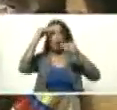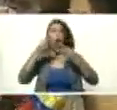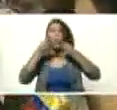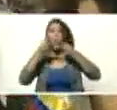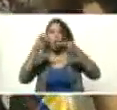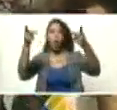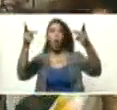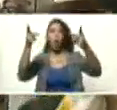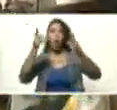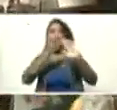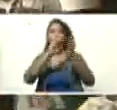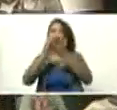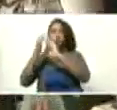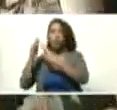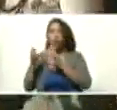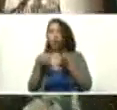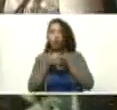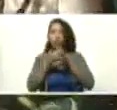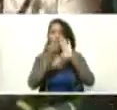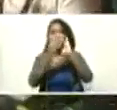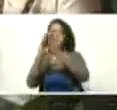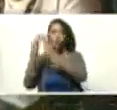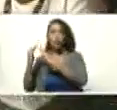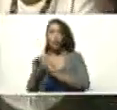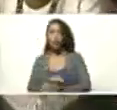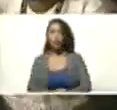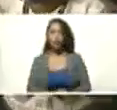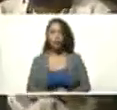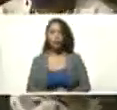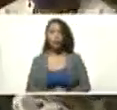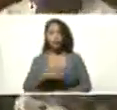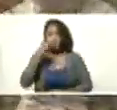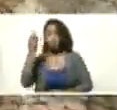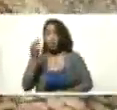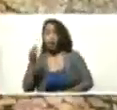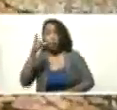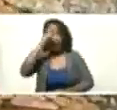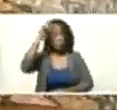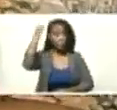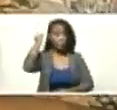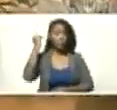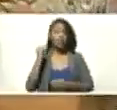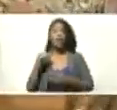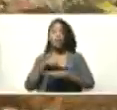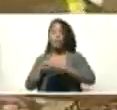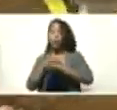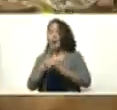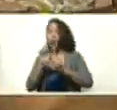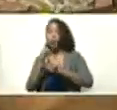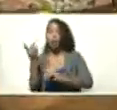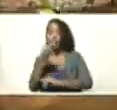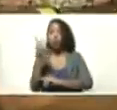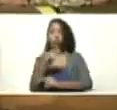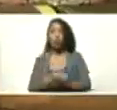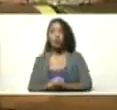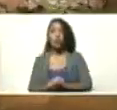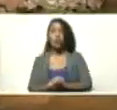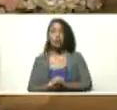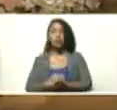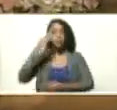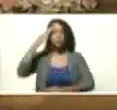difundirla ante las comunas, ¿verdad? Alfred Nazaret, Ernesto, difundirlo ante las comunas, Carmen